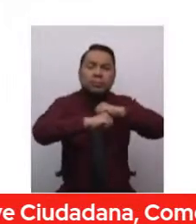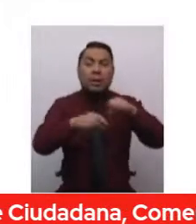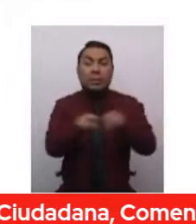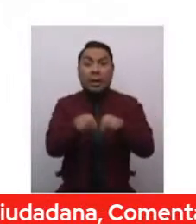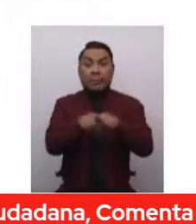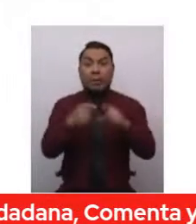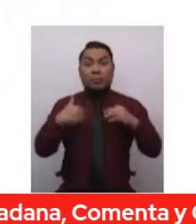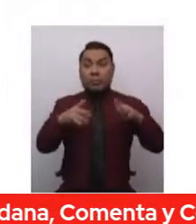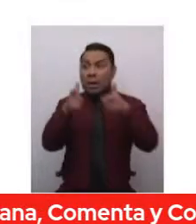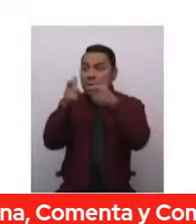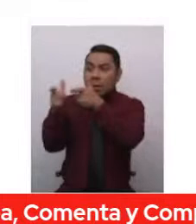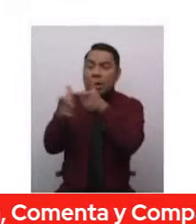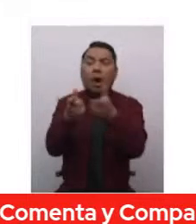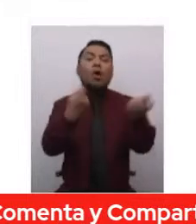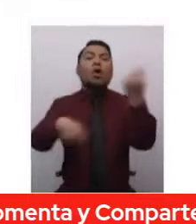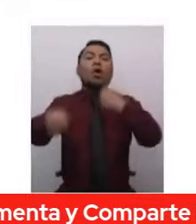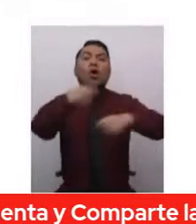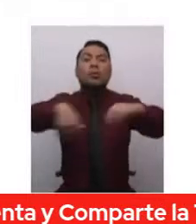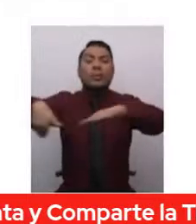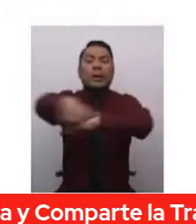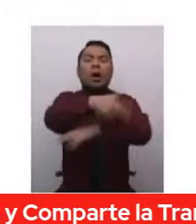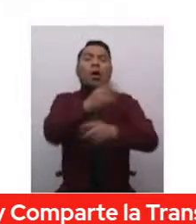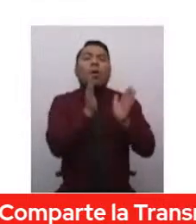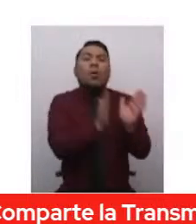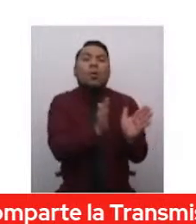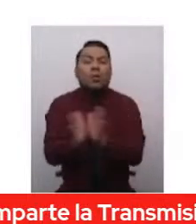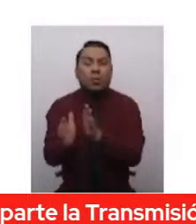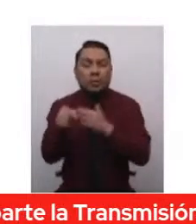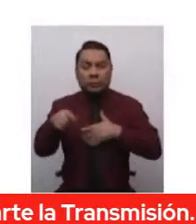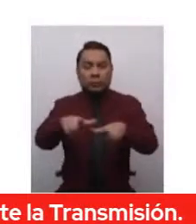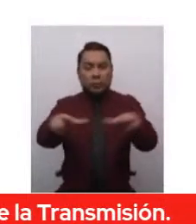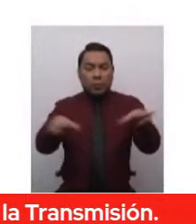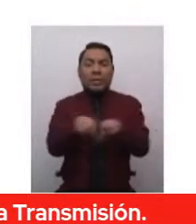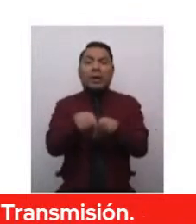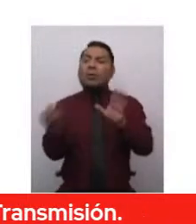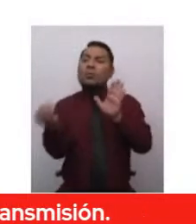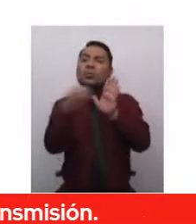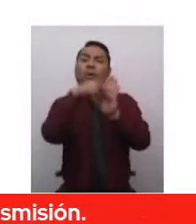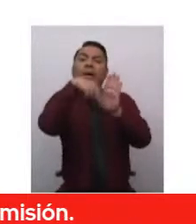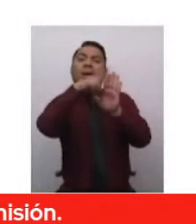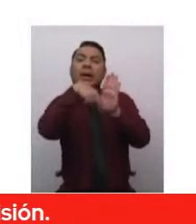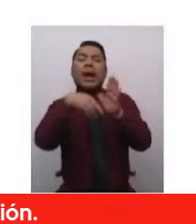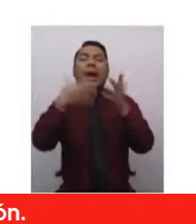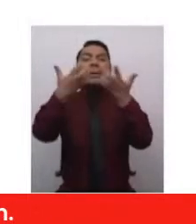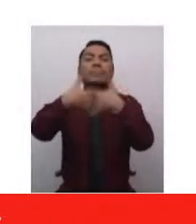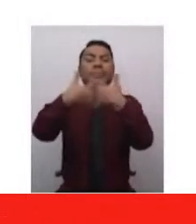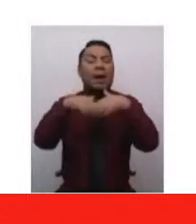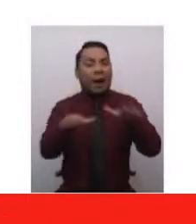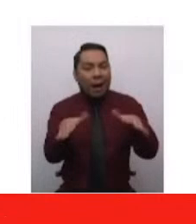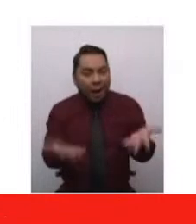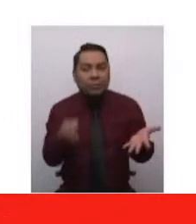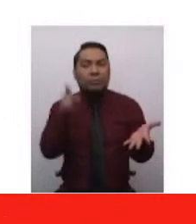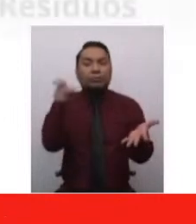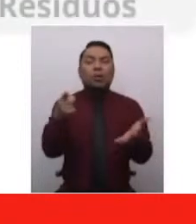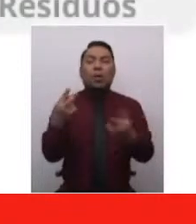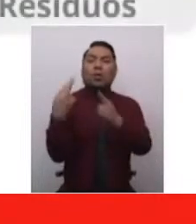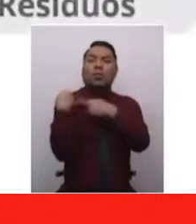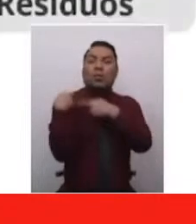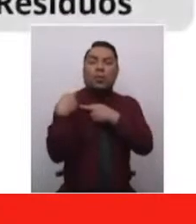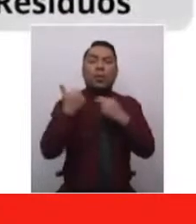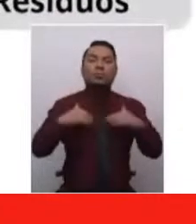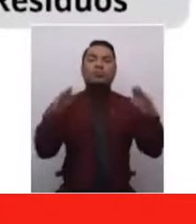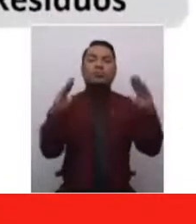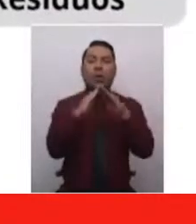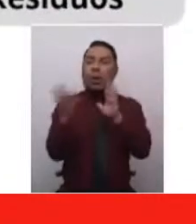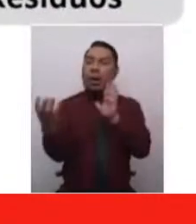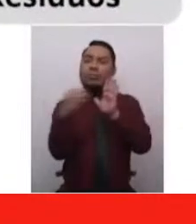el comercio ordenado de la ciudad y del registro e inscripción de las empresas que existen bajo su jurisdicción.